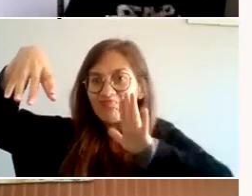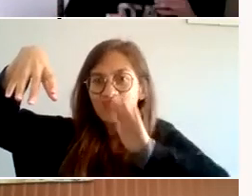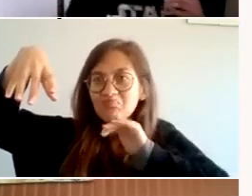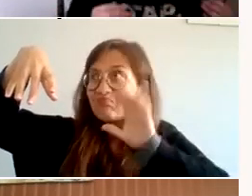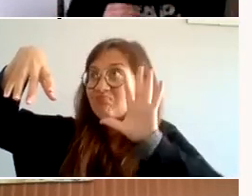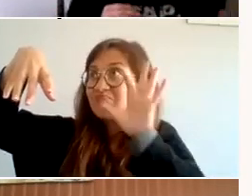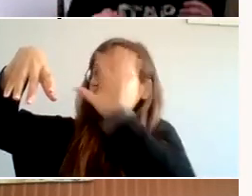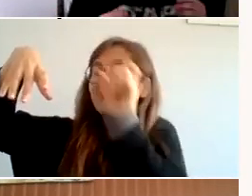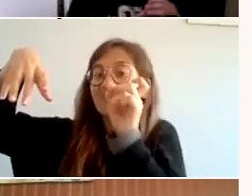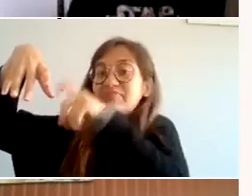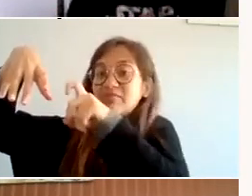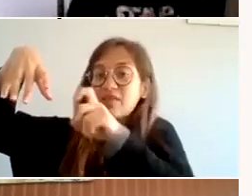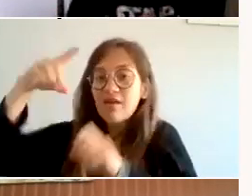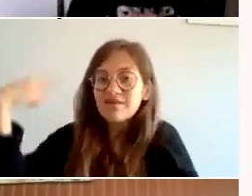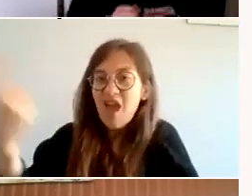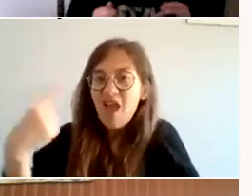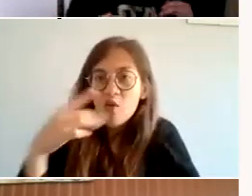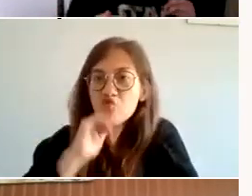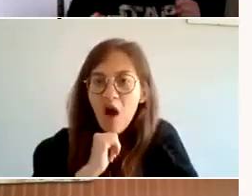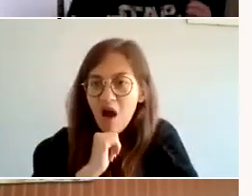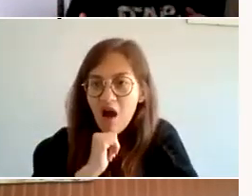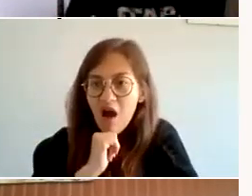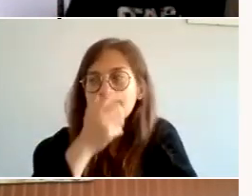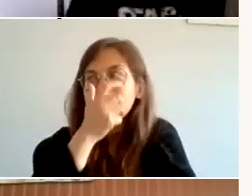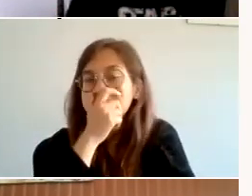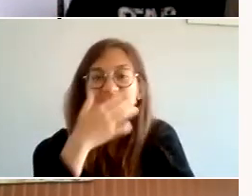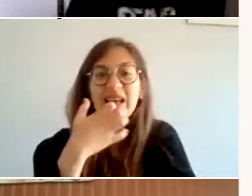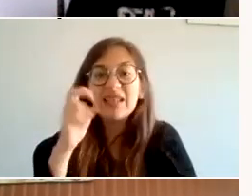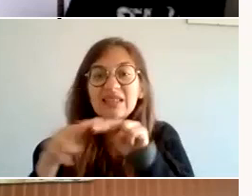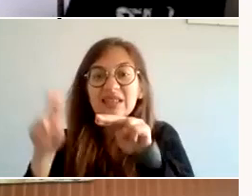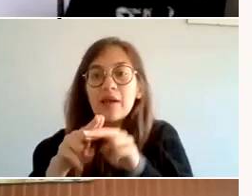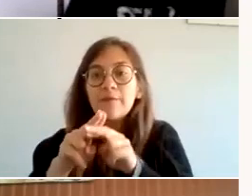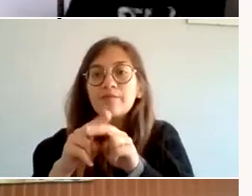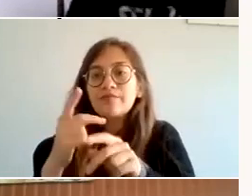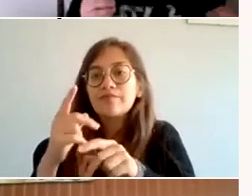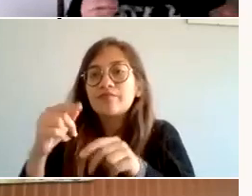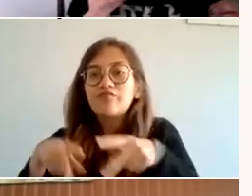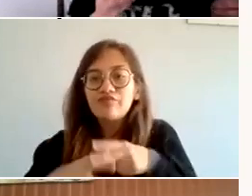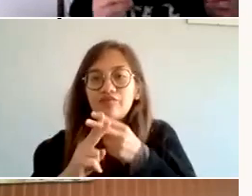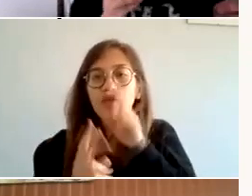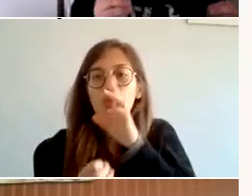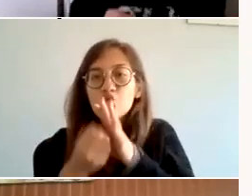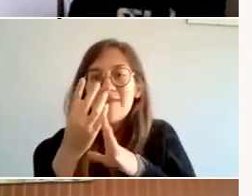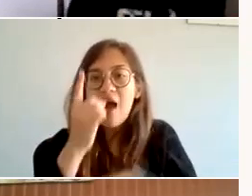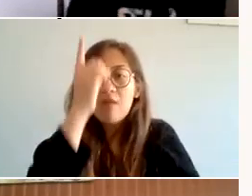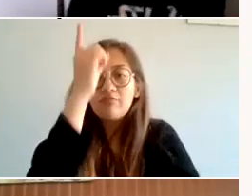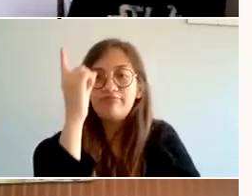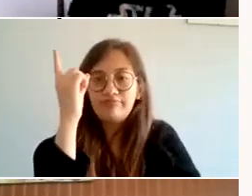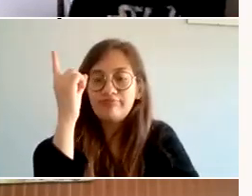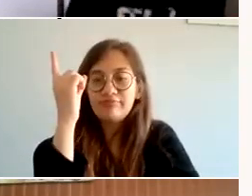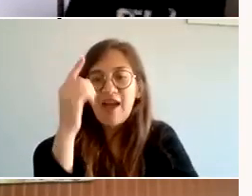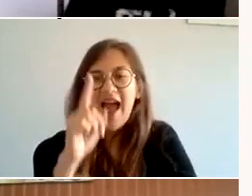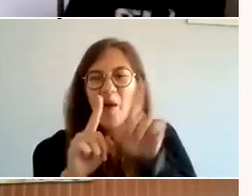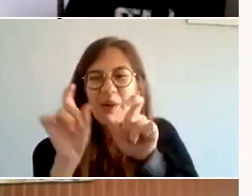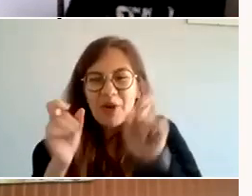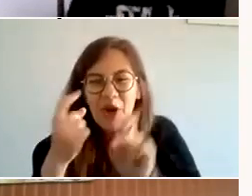solucionar, y se van cubriendo con pequeñas antenas. De hecho, estas antenas que a la gente no le gusta mucho, que son las antenas que están disfrazadas, es